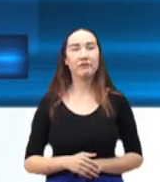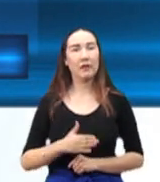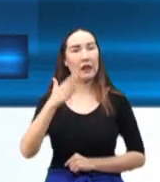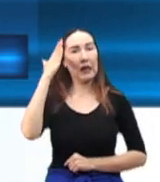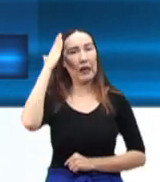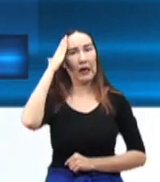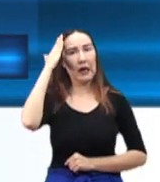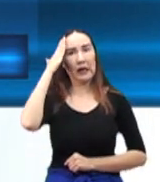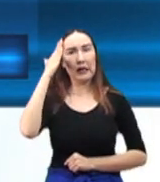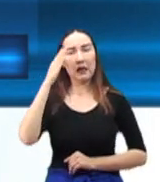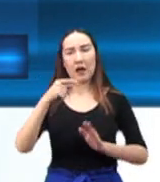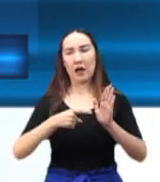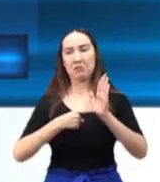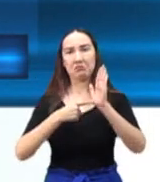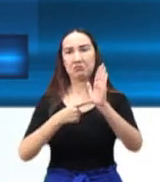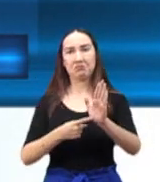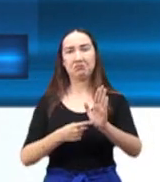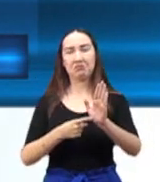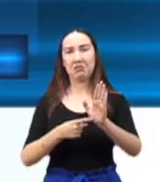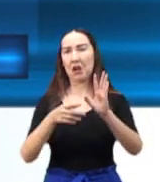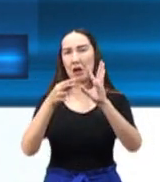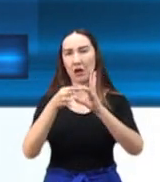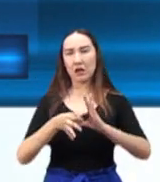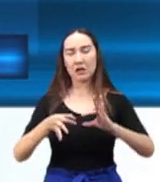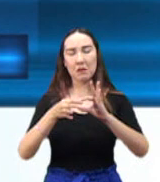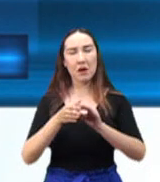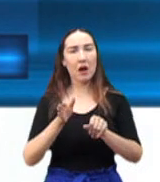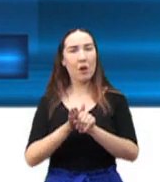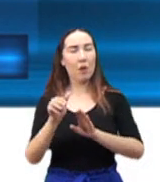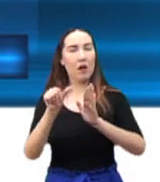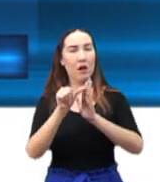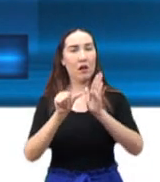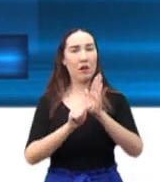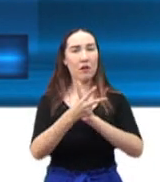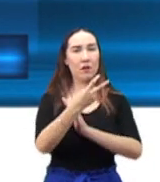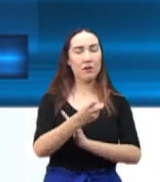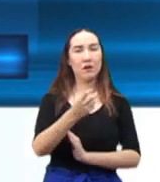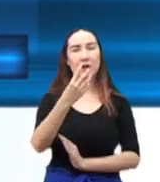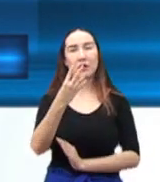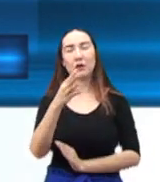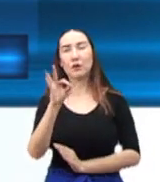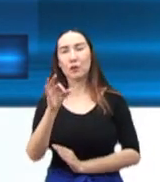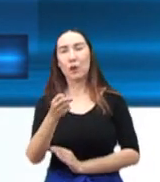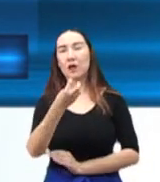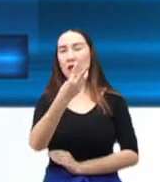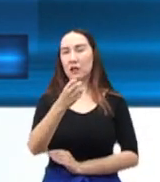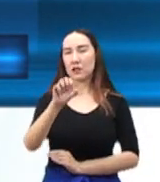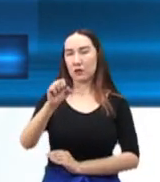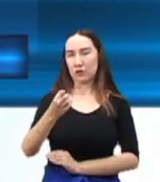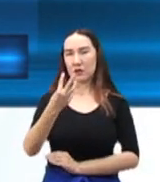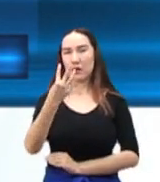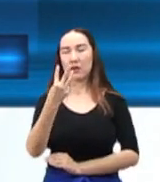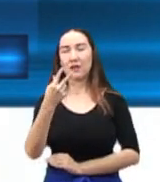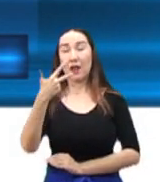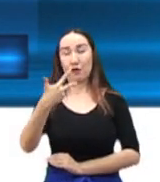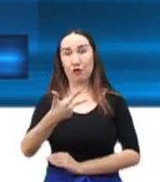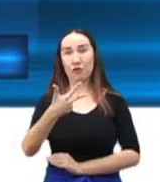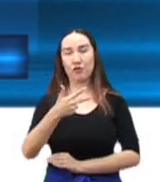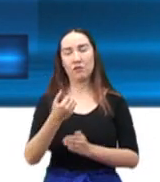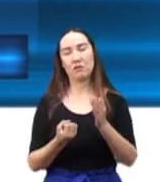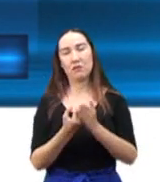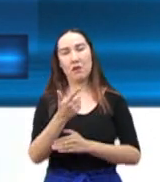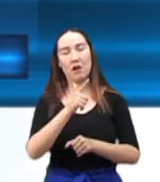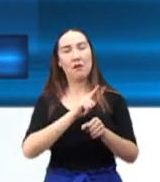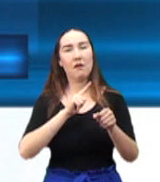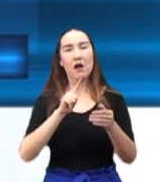solo expone que en los artículos 240 y 268 de la nueva ley establecen